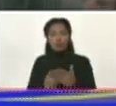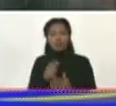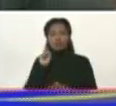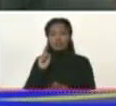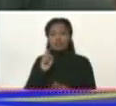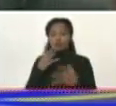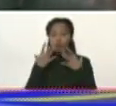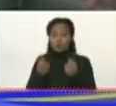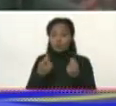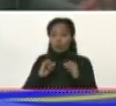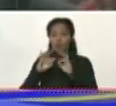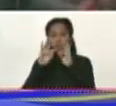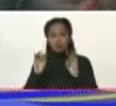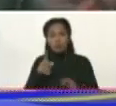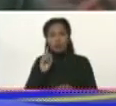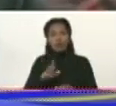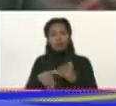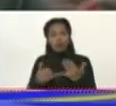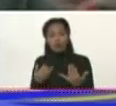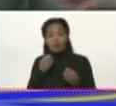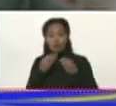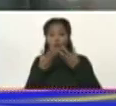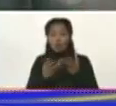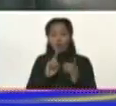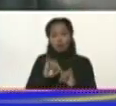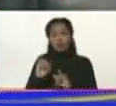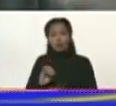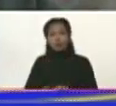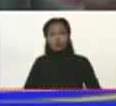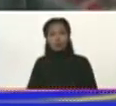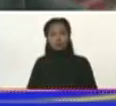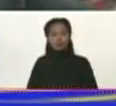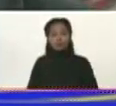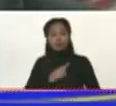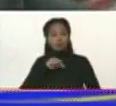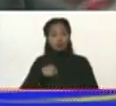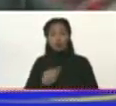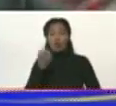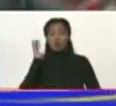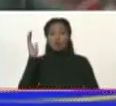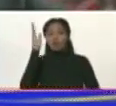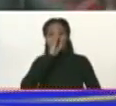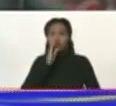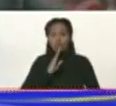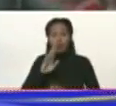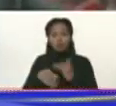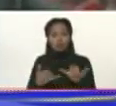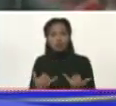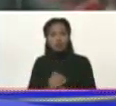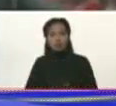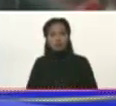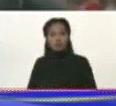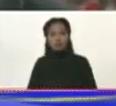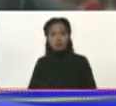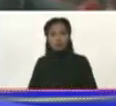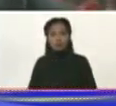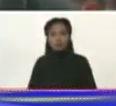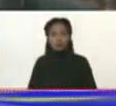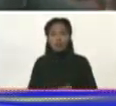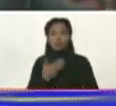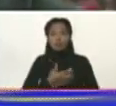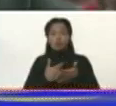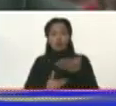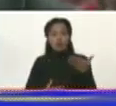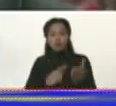la comprensión de los elementos que vengo comentando. Nosotros, en el Foro de São Paulo, hicimos nuestra propuesta,